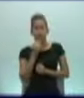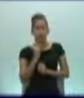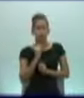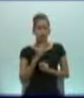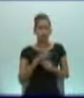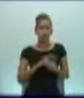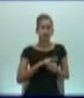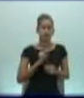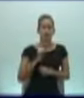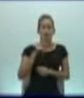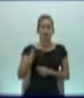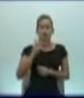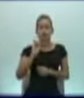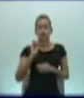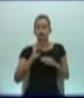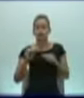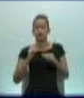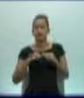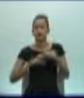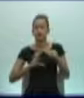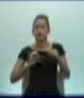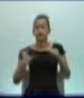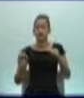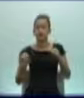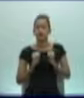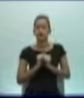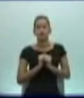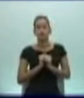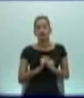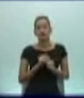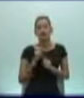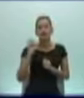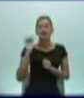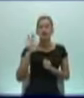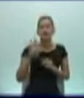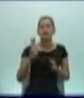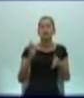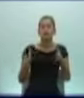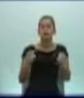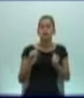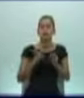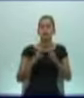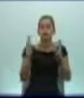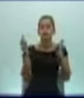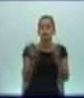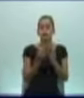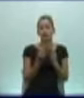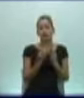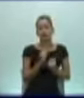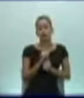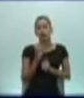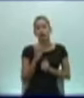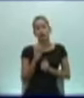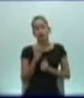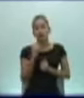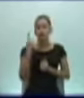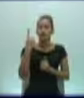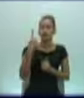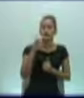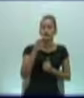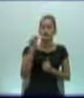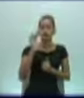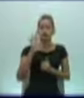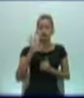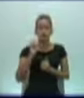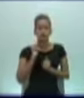representado como 20 sobre 100, es la quinta parte del total o un quinto. Recuerden, y